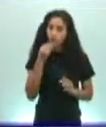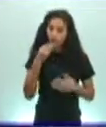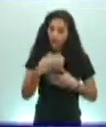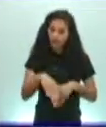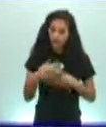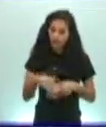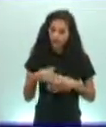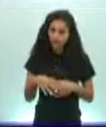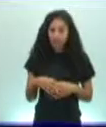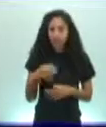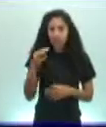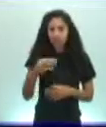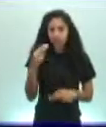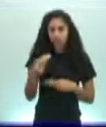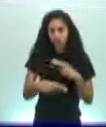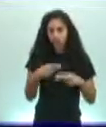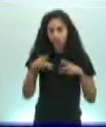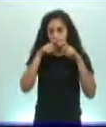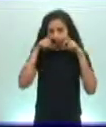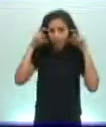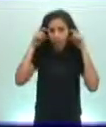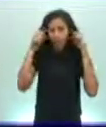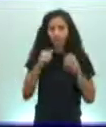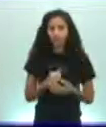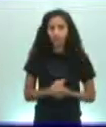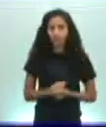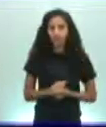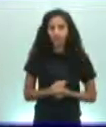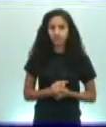posible. Siempre que lo hagas, usa el nasobuco.